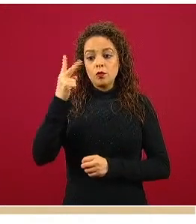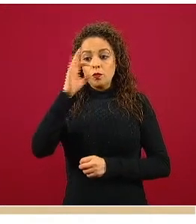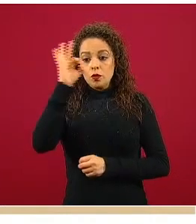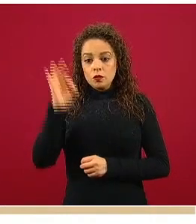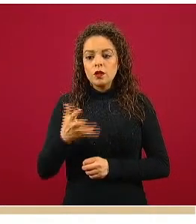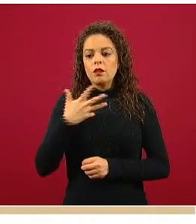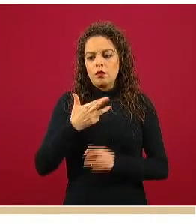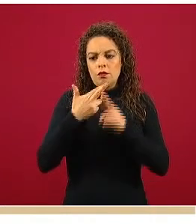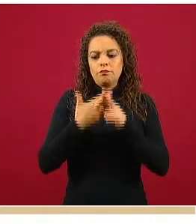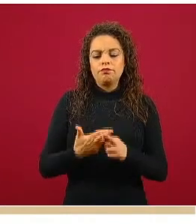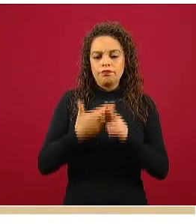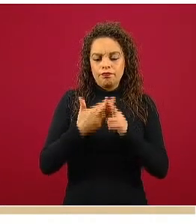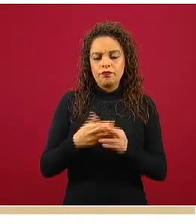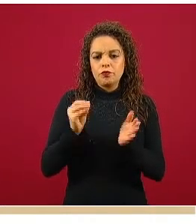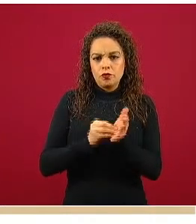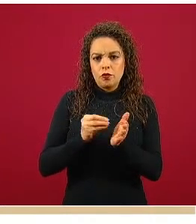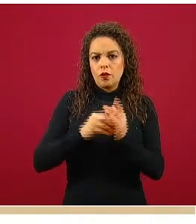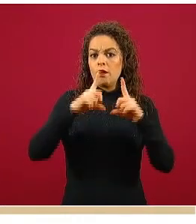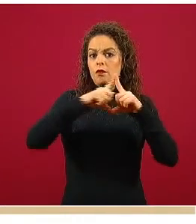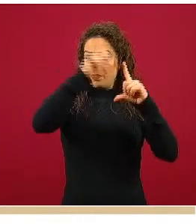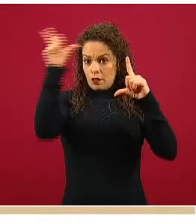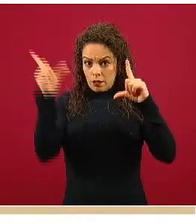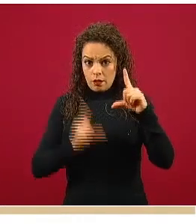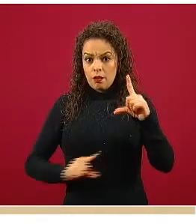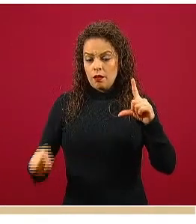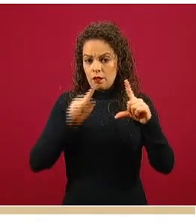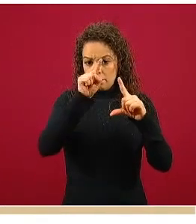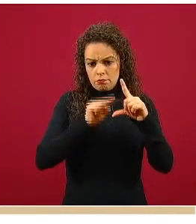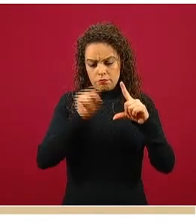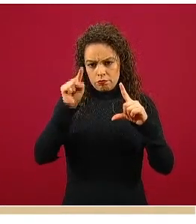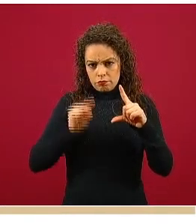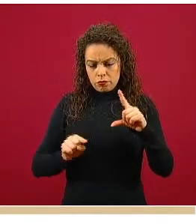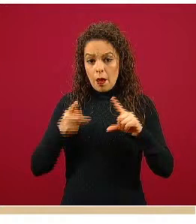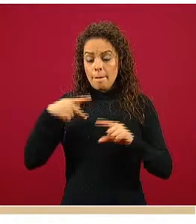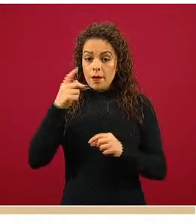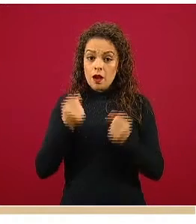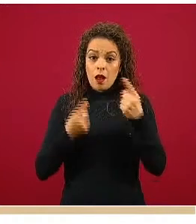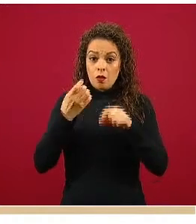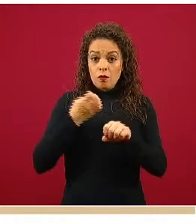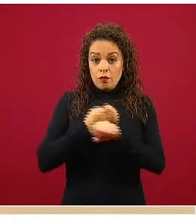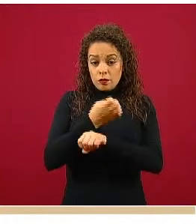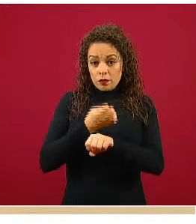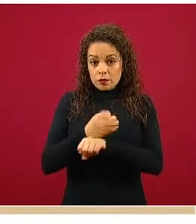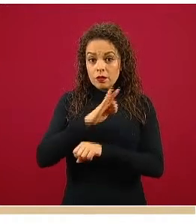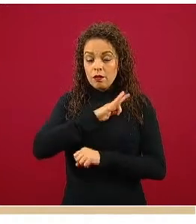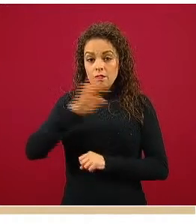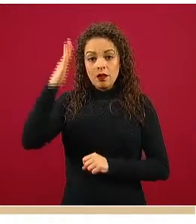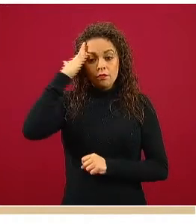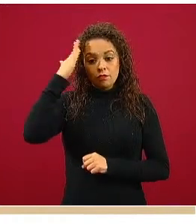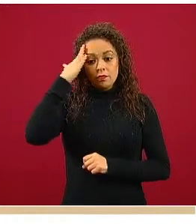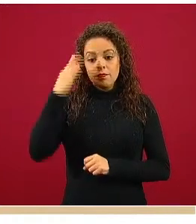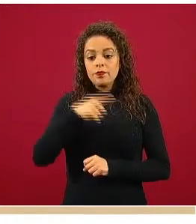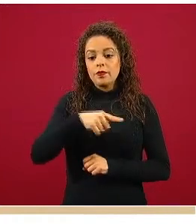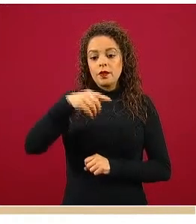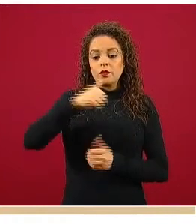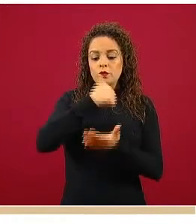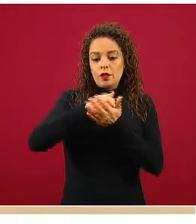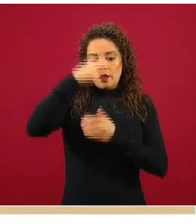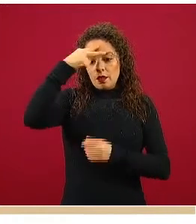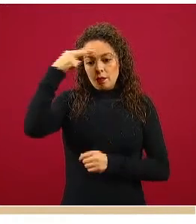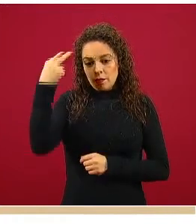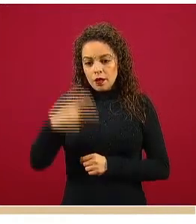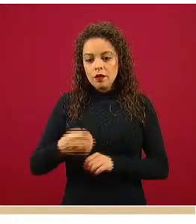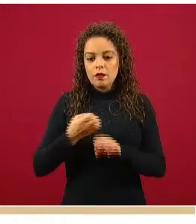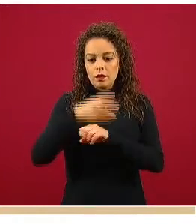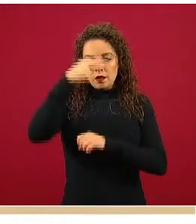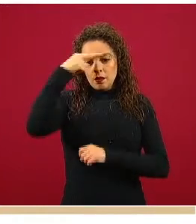nivel nacional, pero volvemos nuevamente a ver cómo hay estados, Ciudad de México, México y Sinaloa, que están a la cabeza. Si recuerdan las cifras